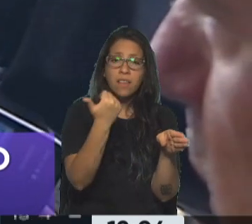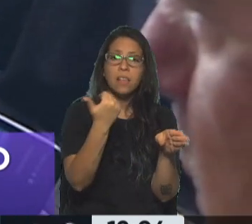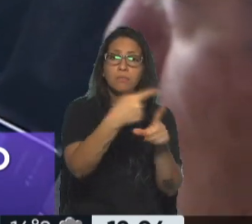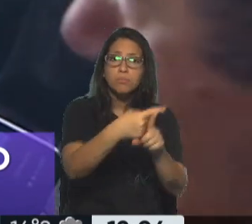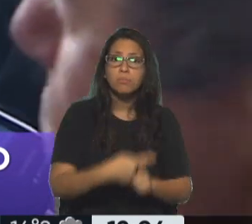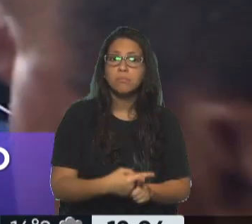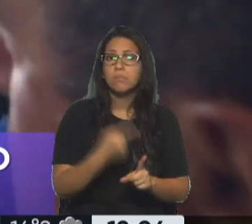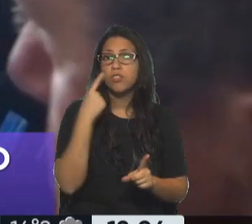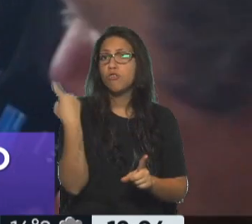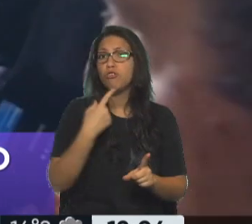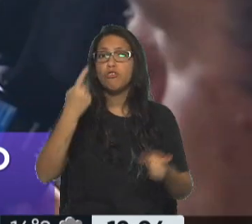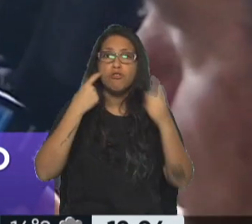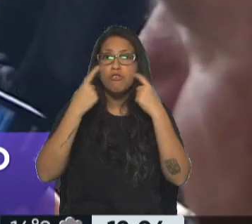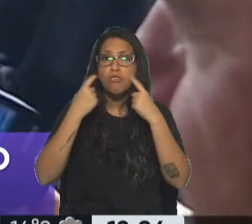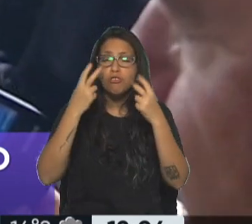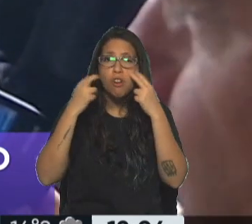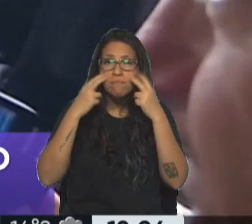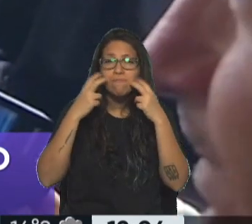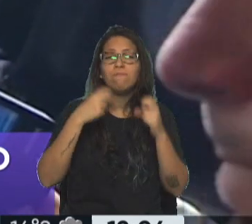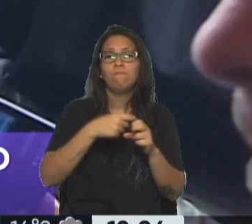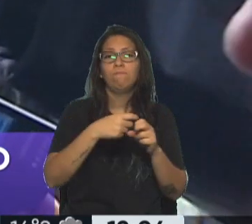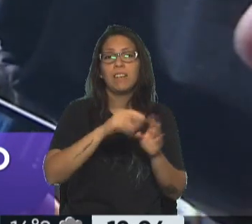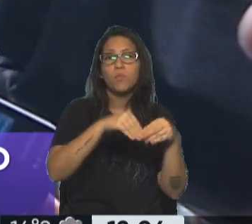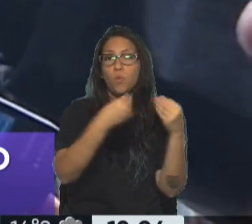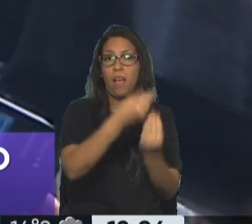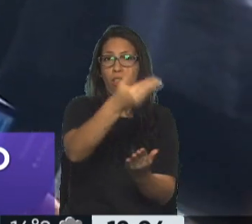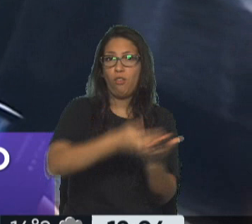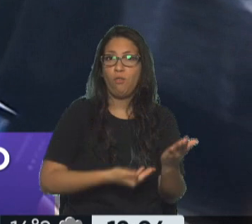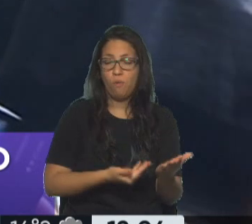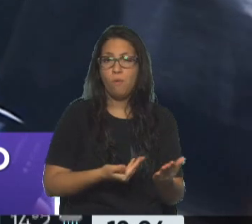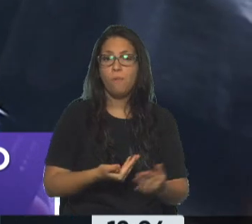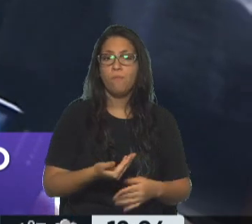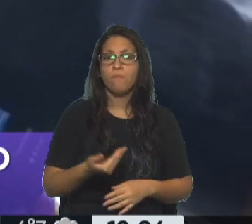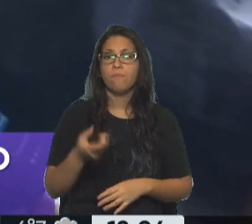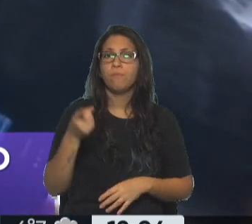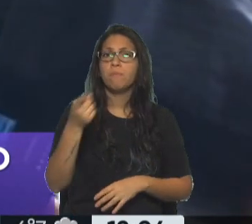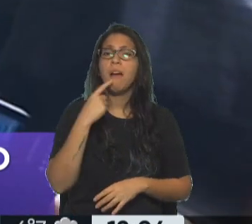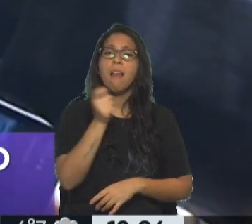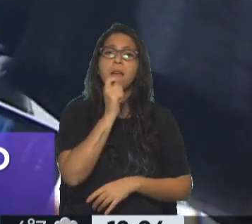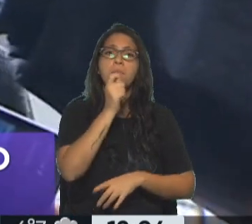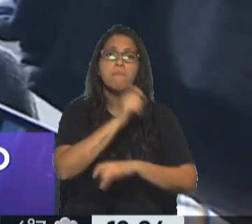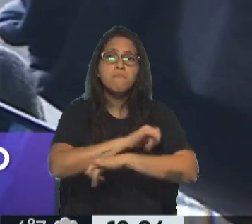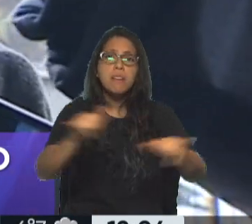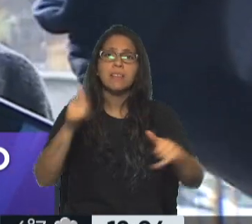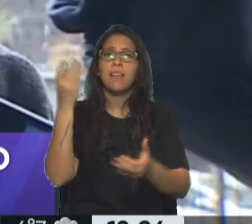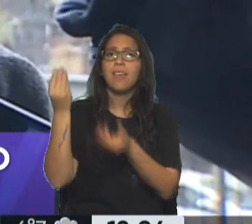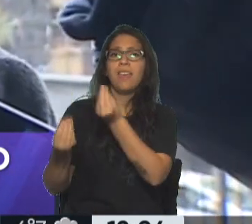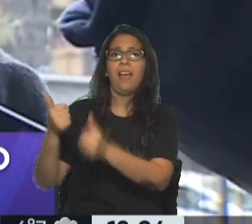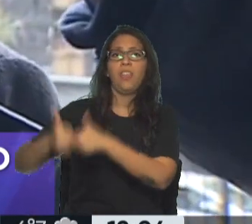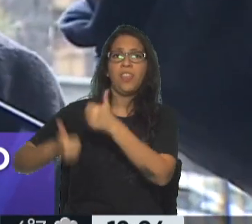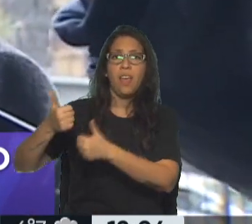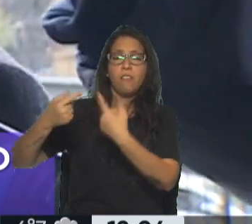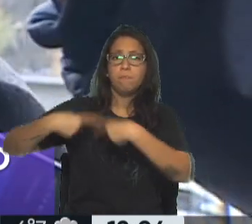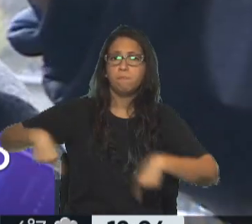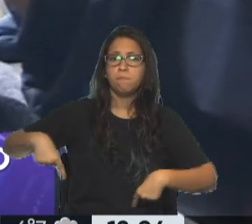es lo que es el resultado. Lo importante es, tanto para la prensa como para los candidatos y demás, es